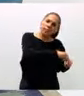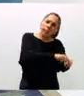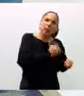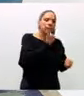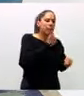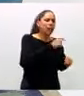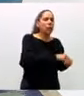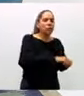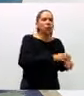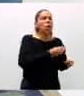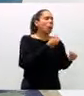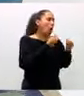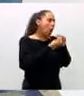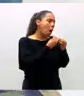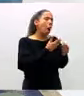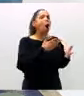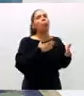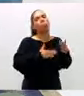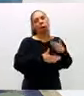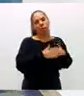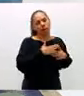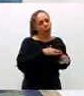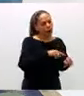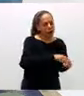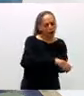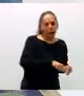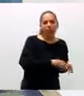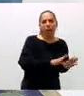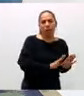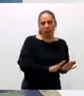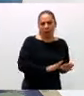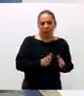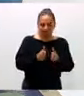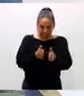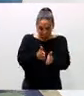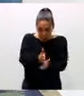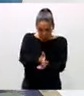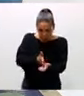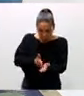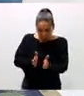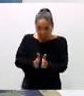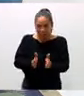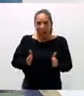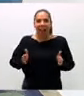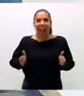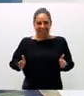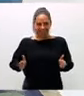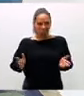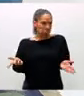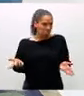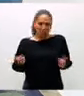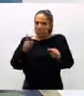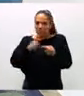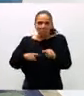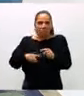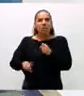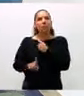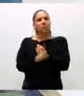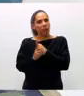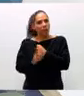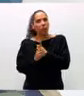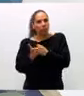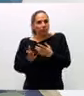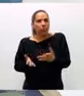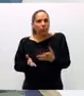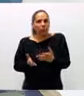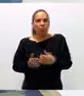absolutamente regular y frecuente que se presenta en las escuelas. Podemos ver que esta primera intención que tienen